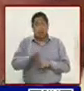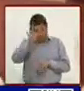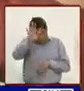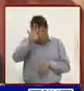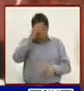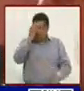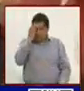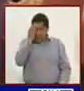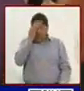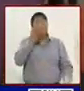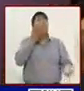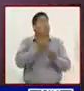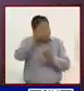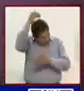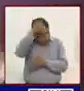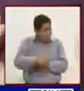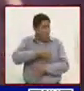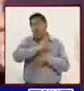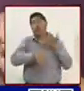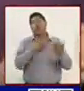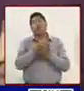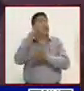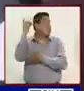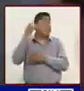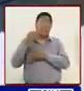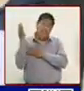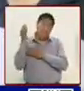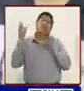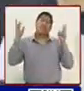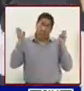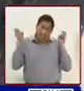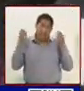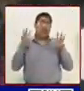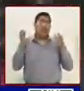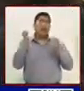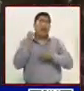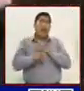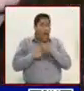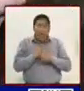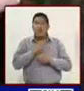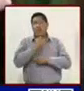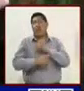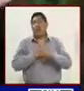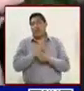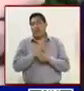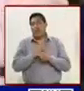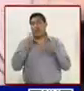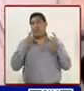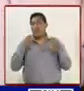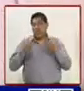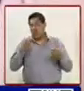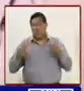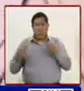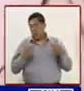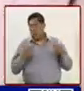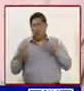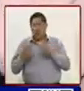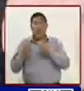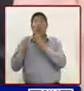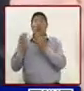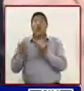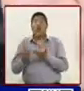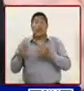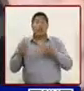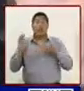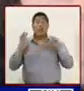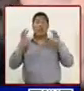A ver, John, te cuento. Buenas noches, amigos en todo el país. Mire, este es un tema desde hace ya varios años, sobre un tema de litigio que tiene el colegio acerca